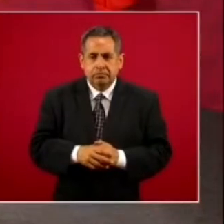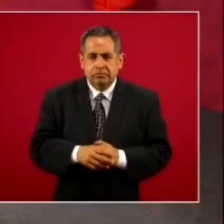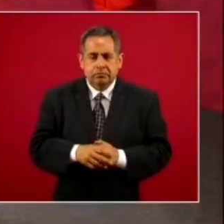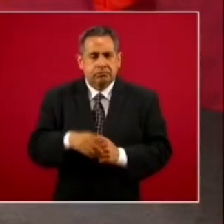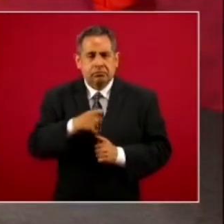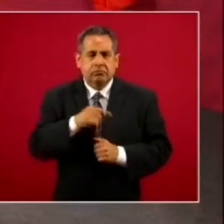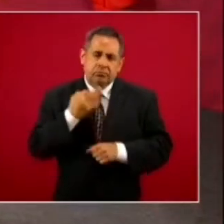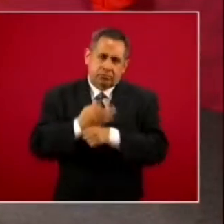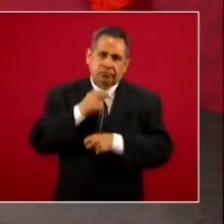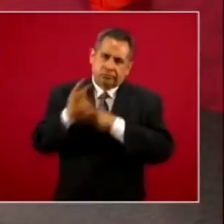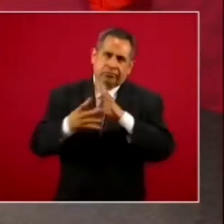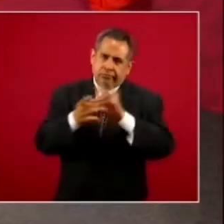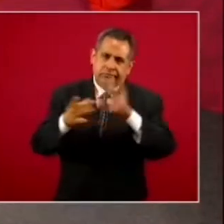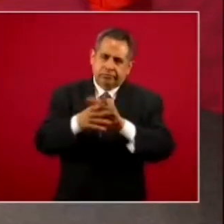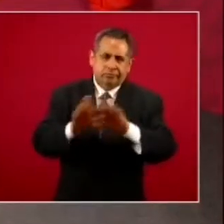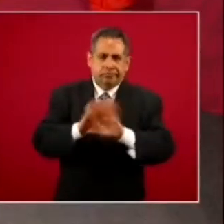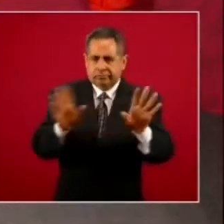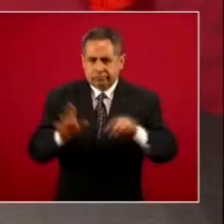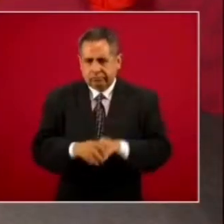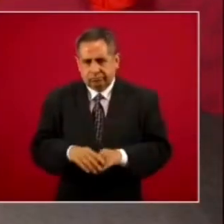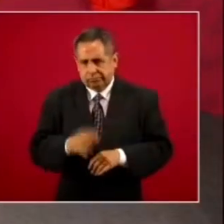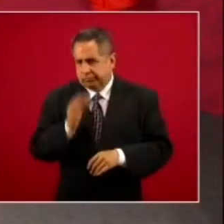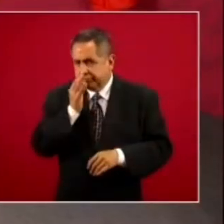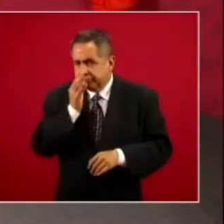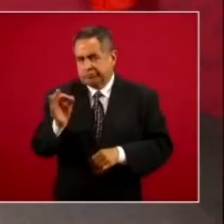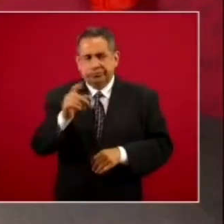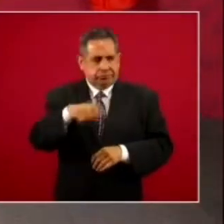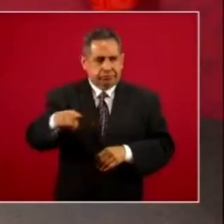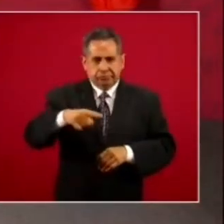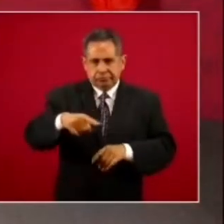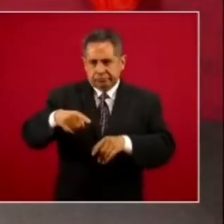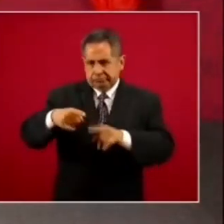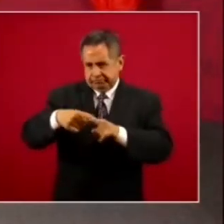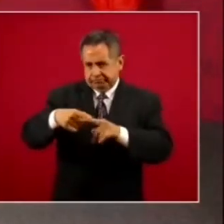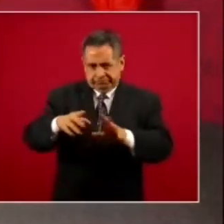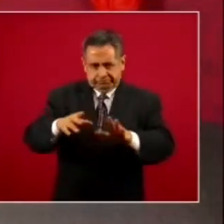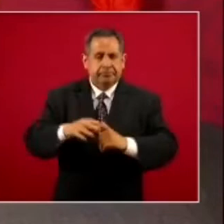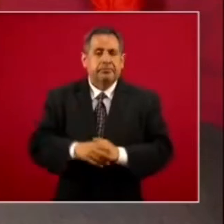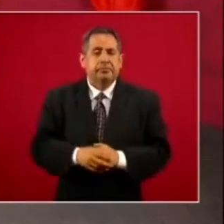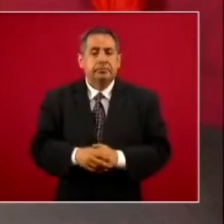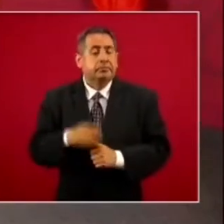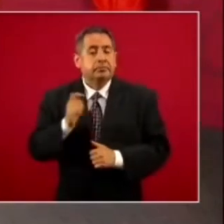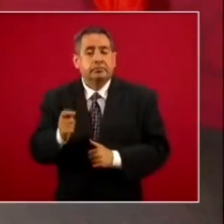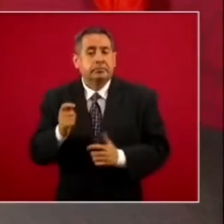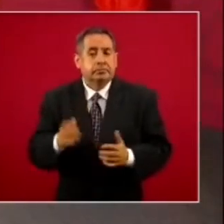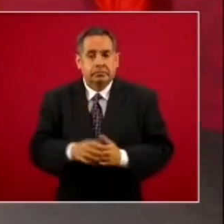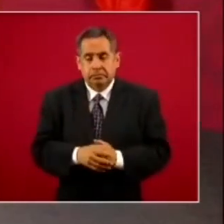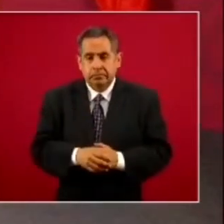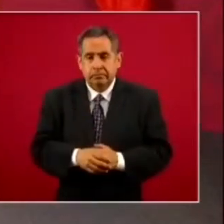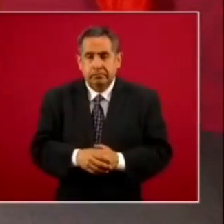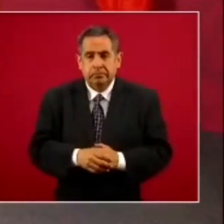que no voy aquí a referir, eso se los dejo a ustedes. Entonces,